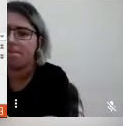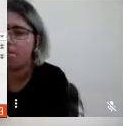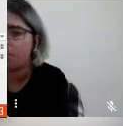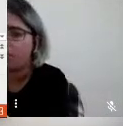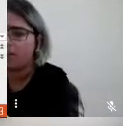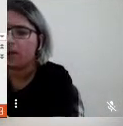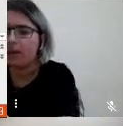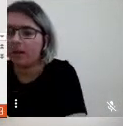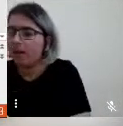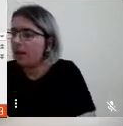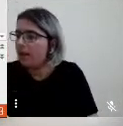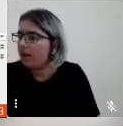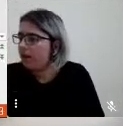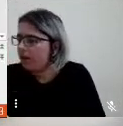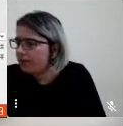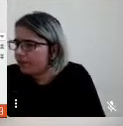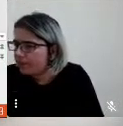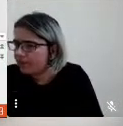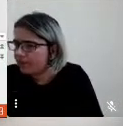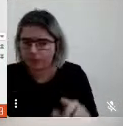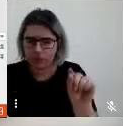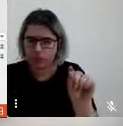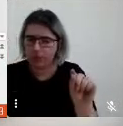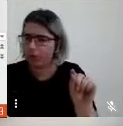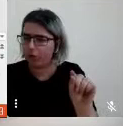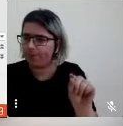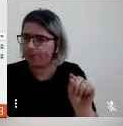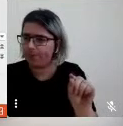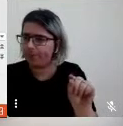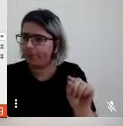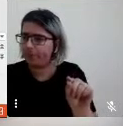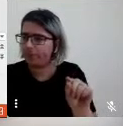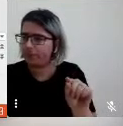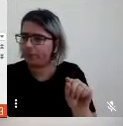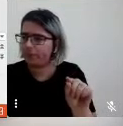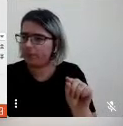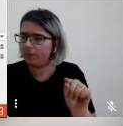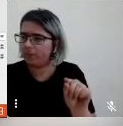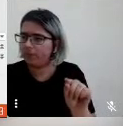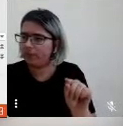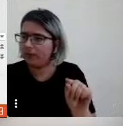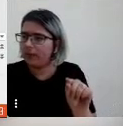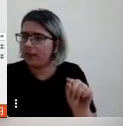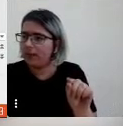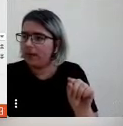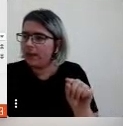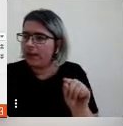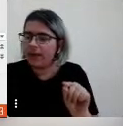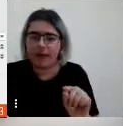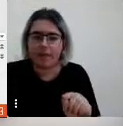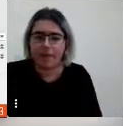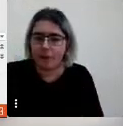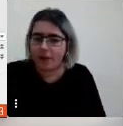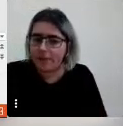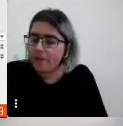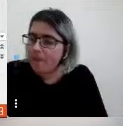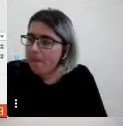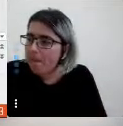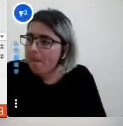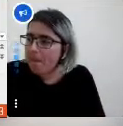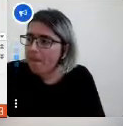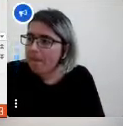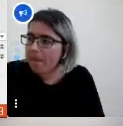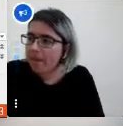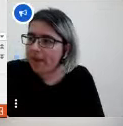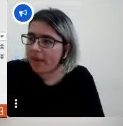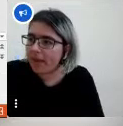Vale. Sí, porque me quedan unas cosillas que yo creo que os pueden interesar, ¿vale? Vale. Entonces, luego, la importancia...